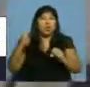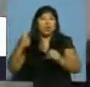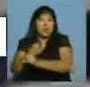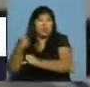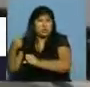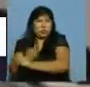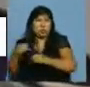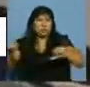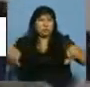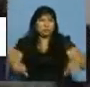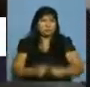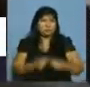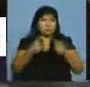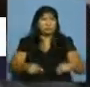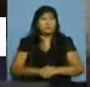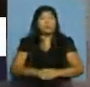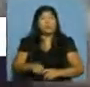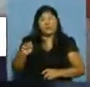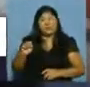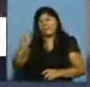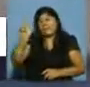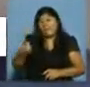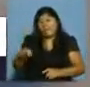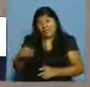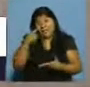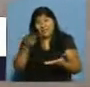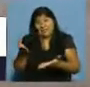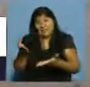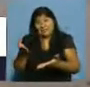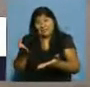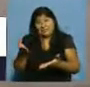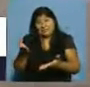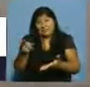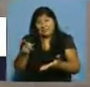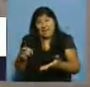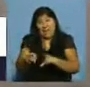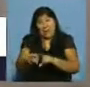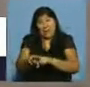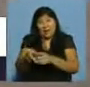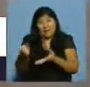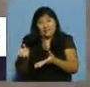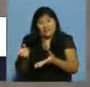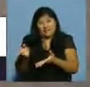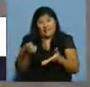vecinos tengan que, bueno, hacer esto, por ejemplo, ¿eh?, maniobrar, casi se ocurre un accidente